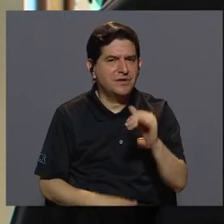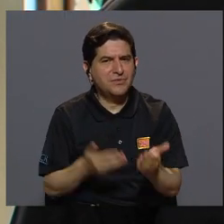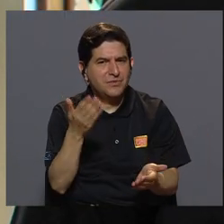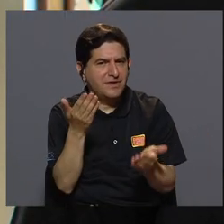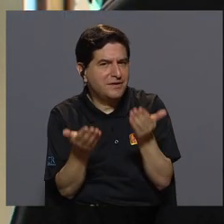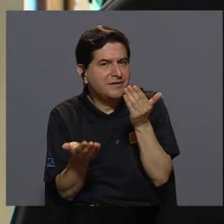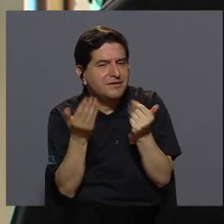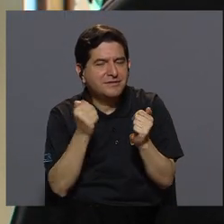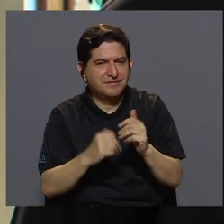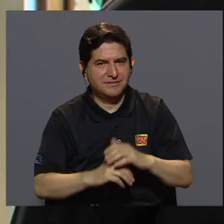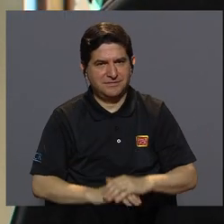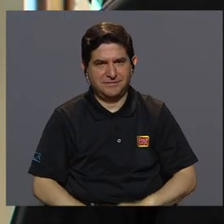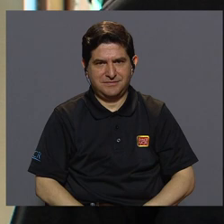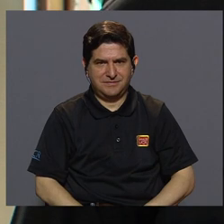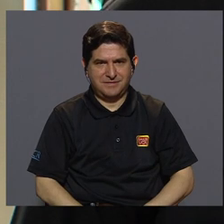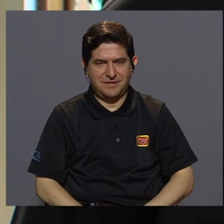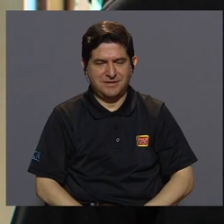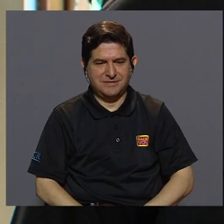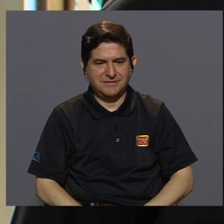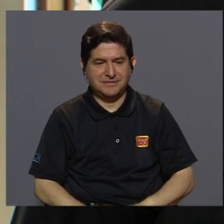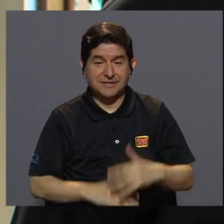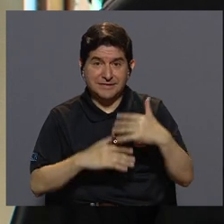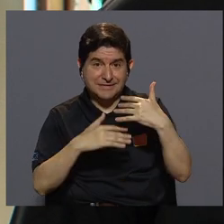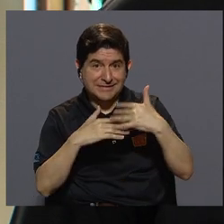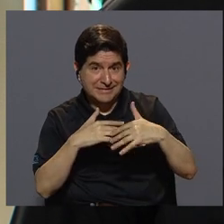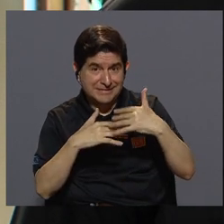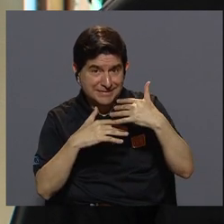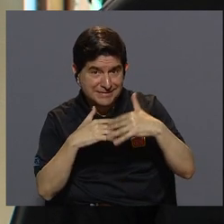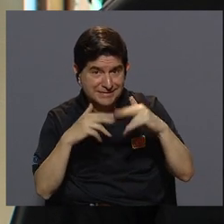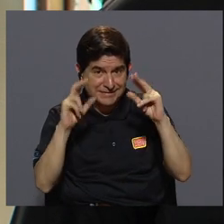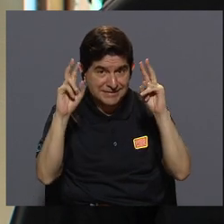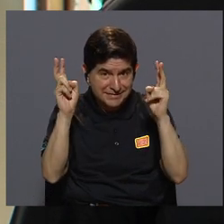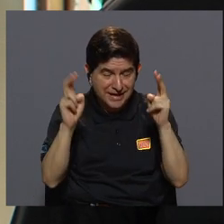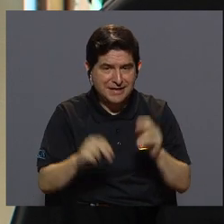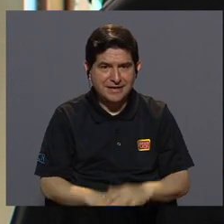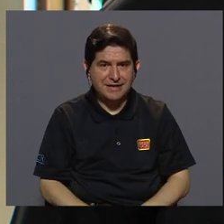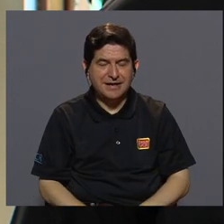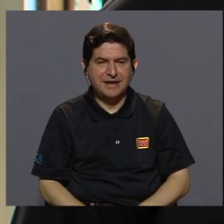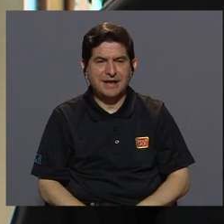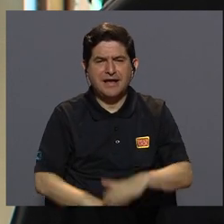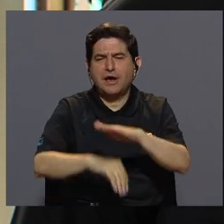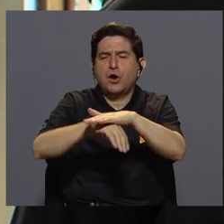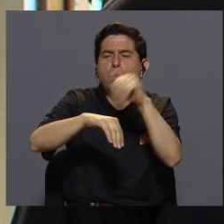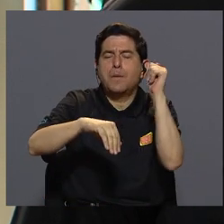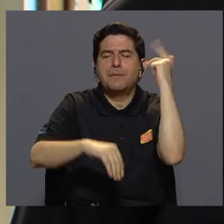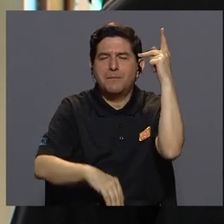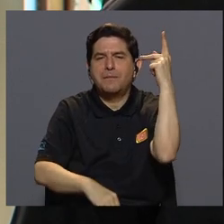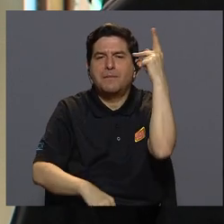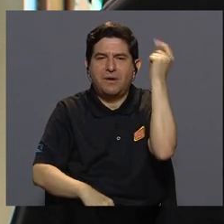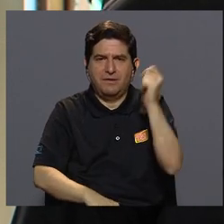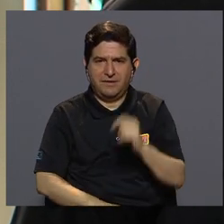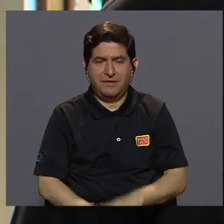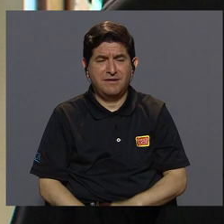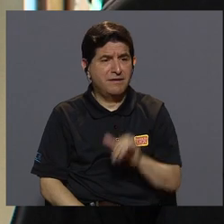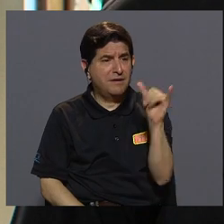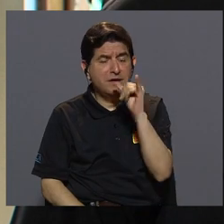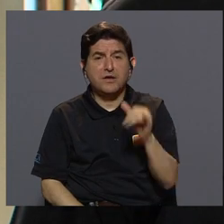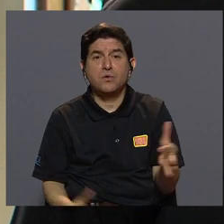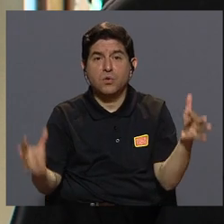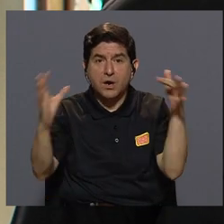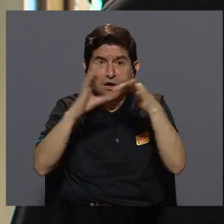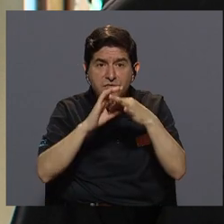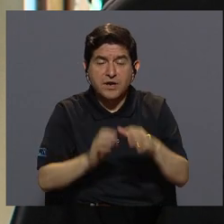hay una sangre que le llama a la política, e inclusive, sobre todo,